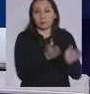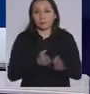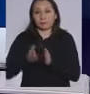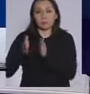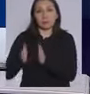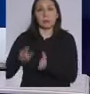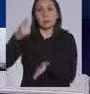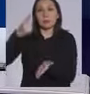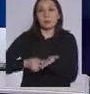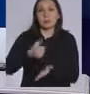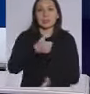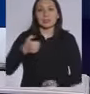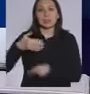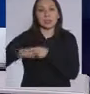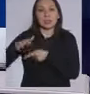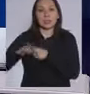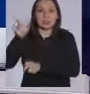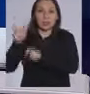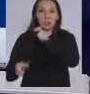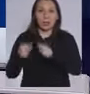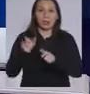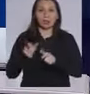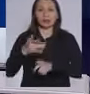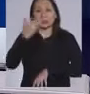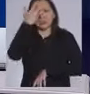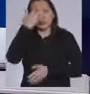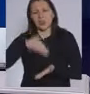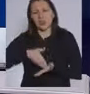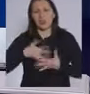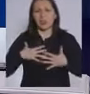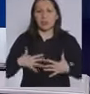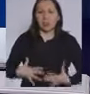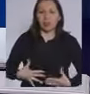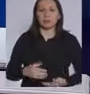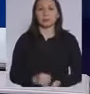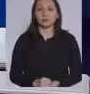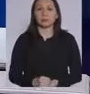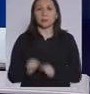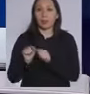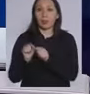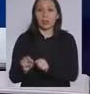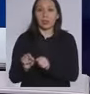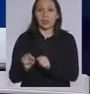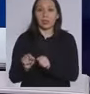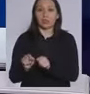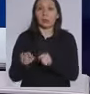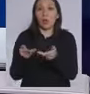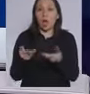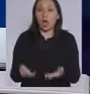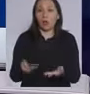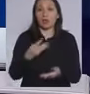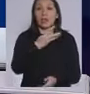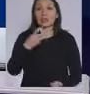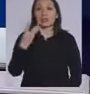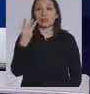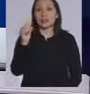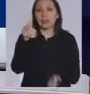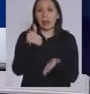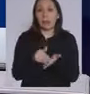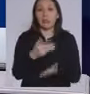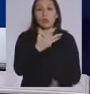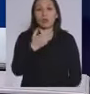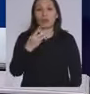mil 615 son personas sintomáticas esto llegamos a 330 mil